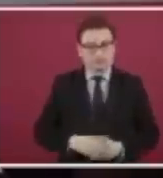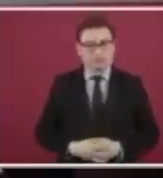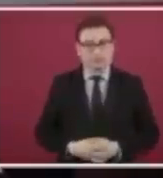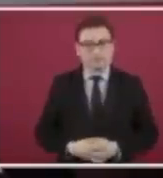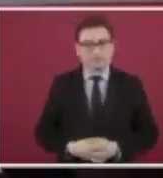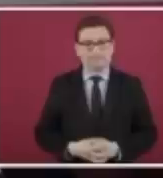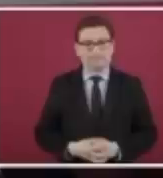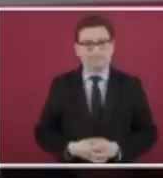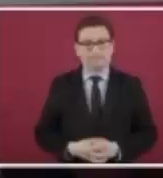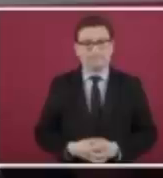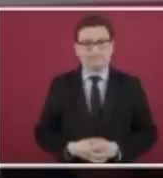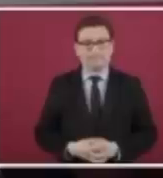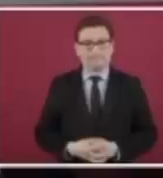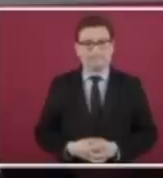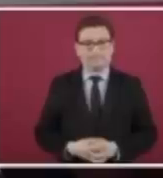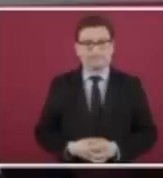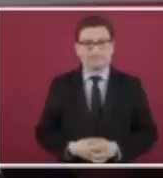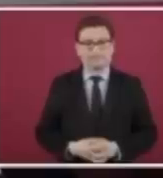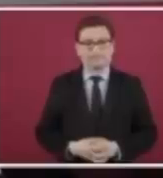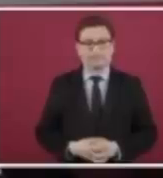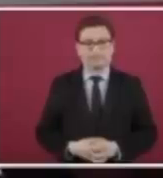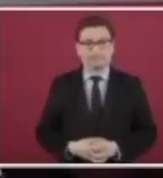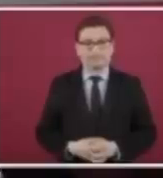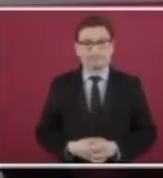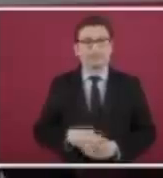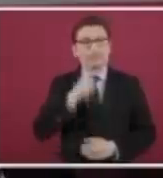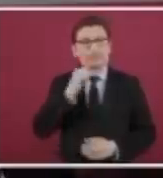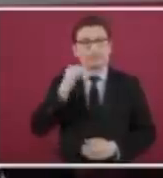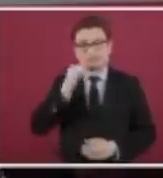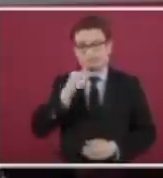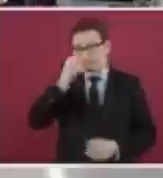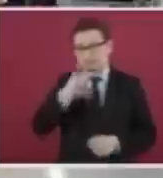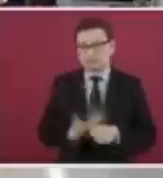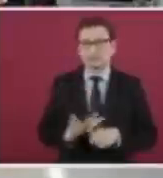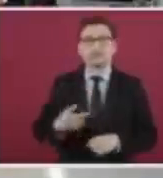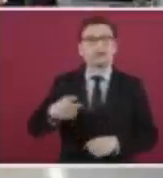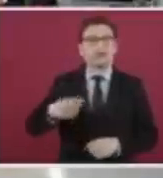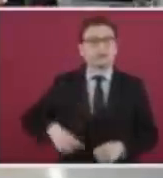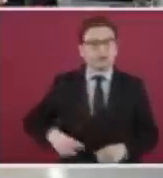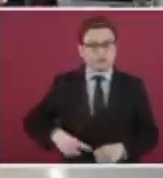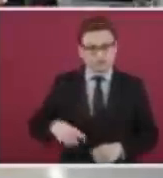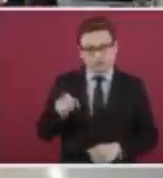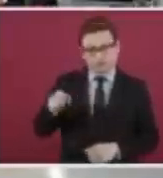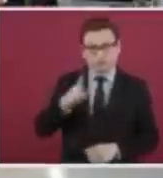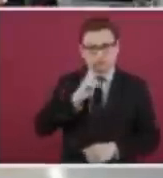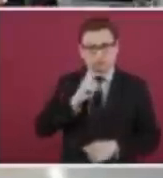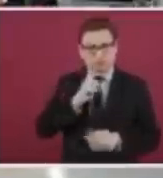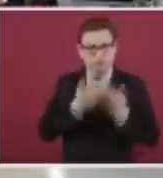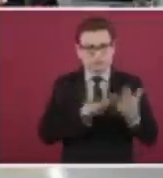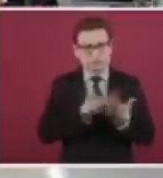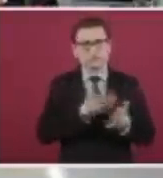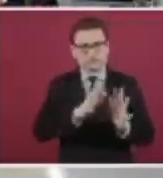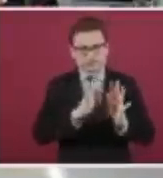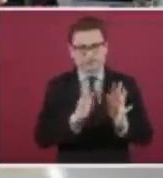Lo planteó ayer la secretaria de Gobernación y ya está